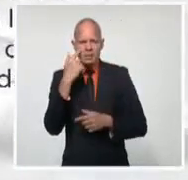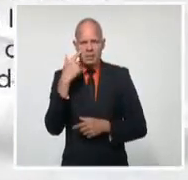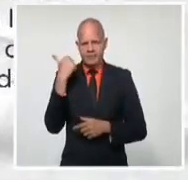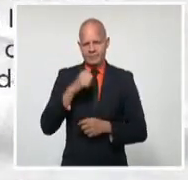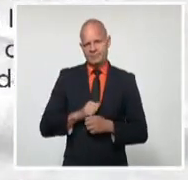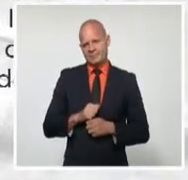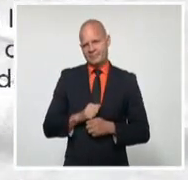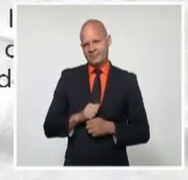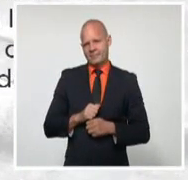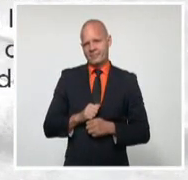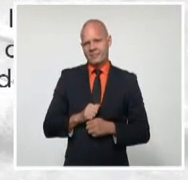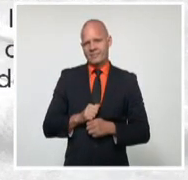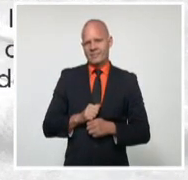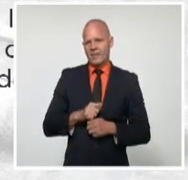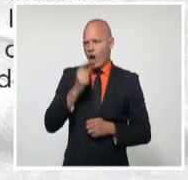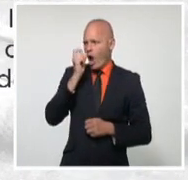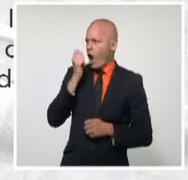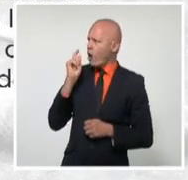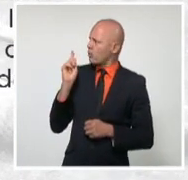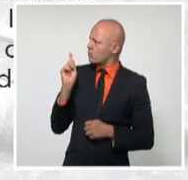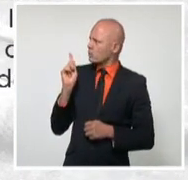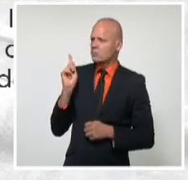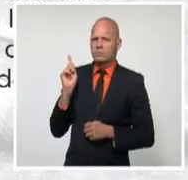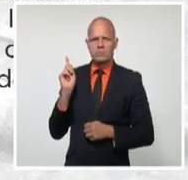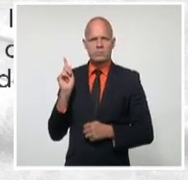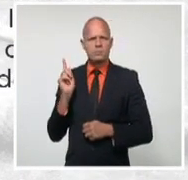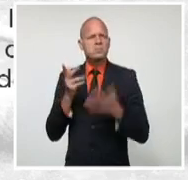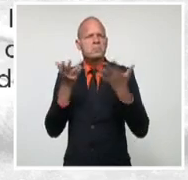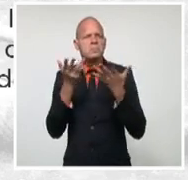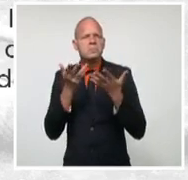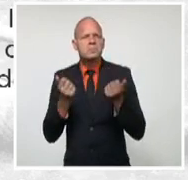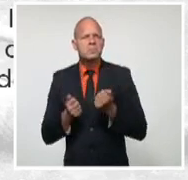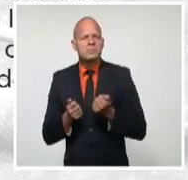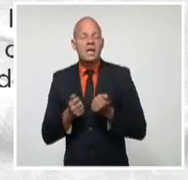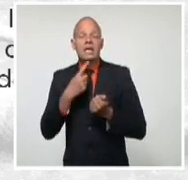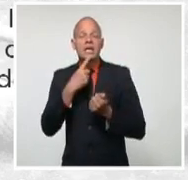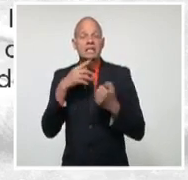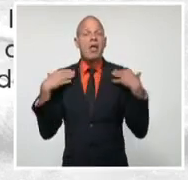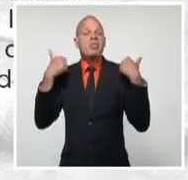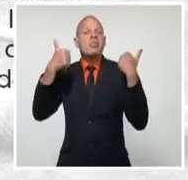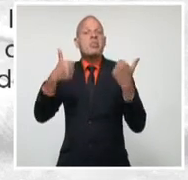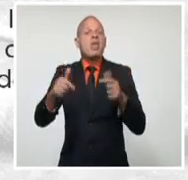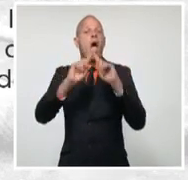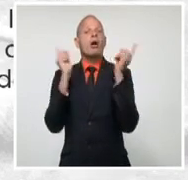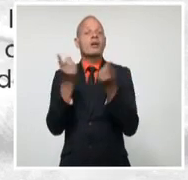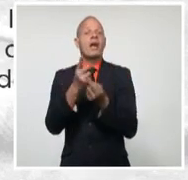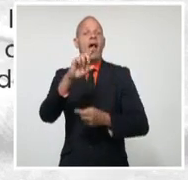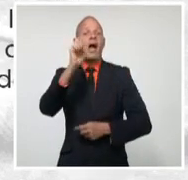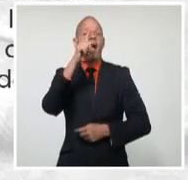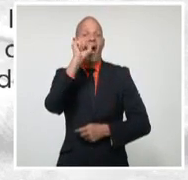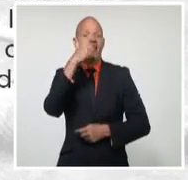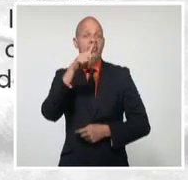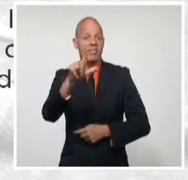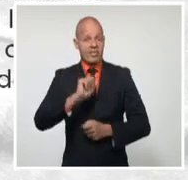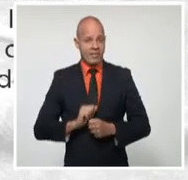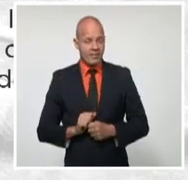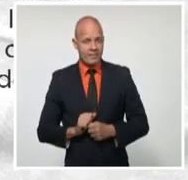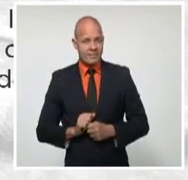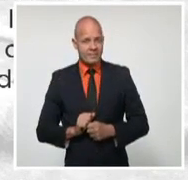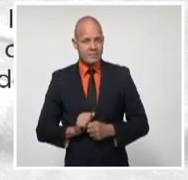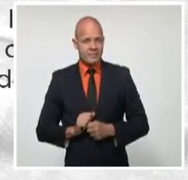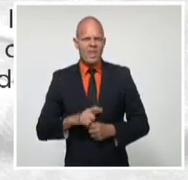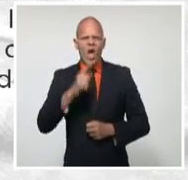Gabriel Constancio Salvia, director general de CADAL. Aquí está su imagen. Resulta que